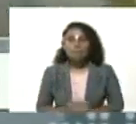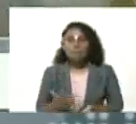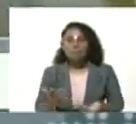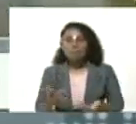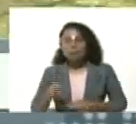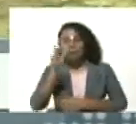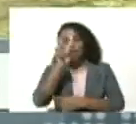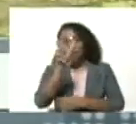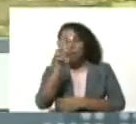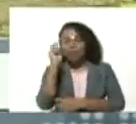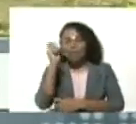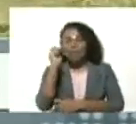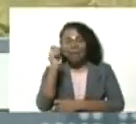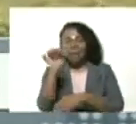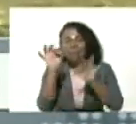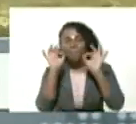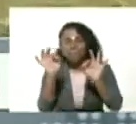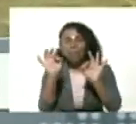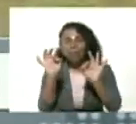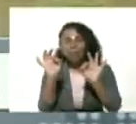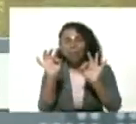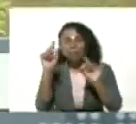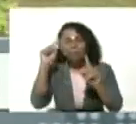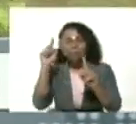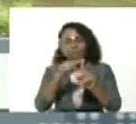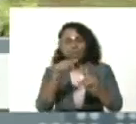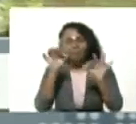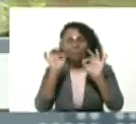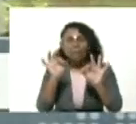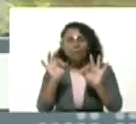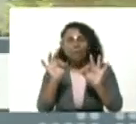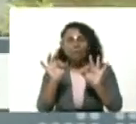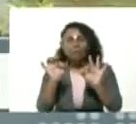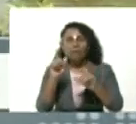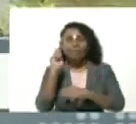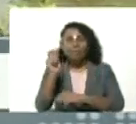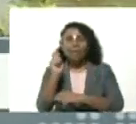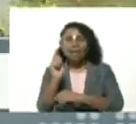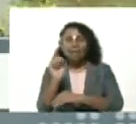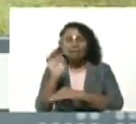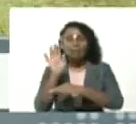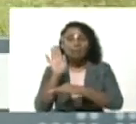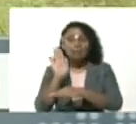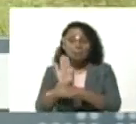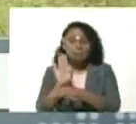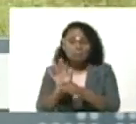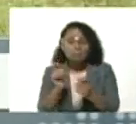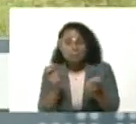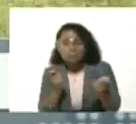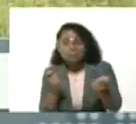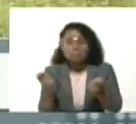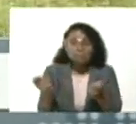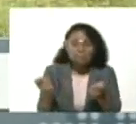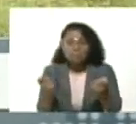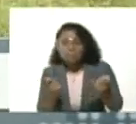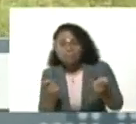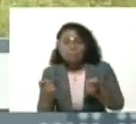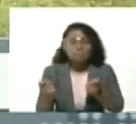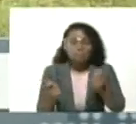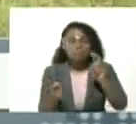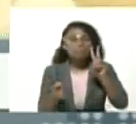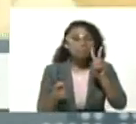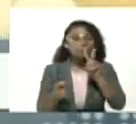con dos tareas específicas, dos objetivos específicos. Una tarea preventiva, donde estamos monitoreando los